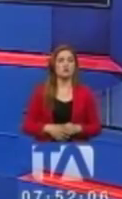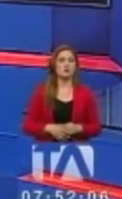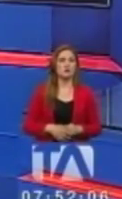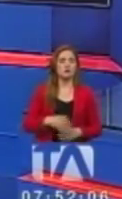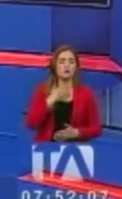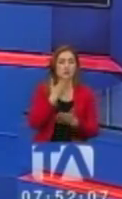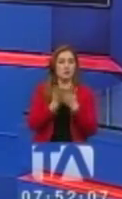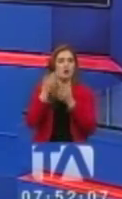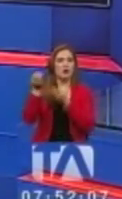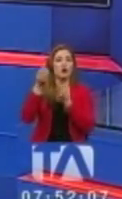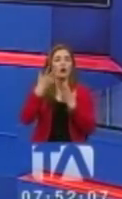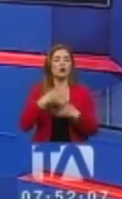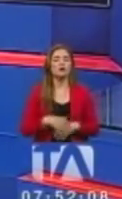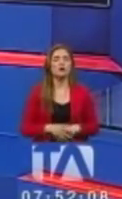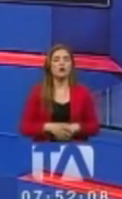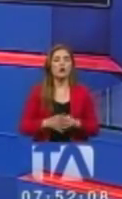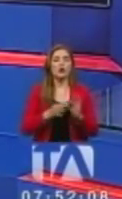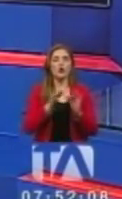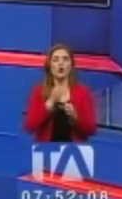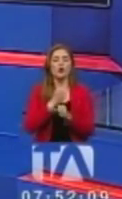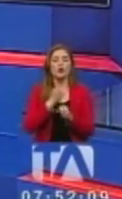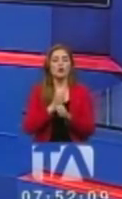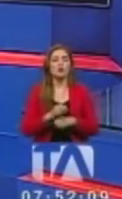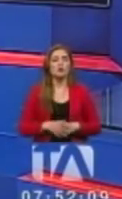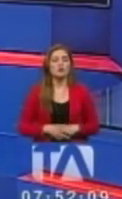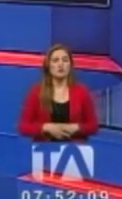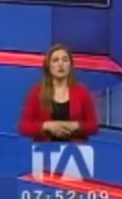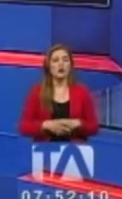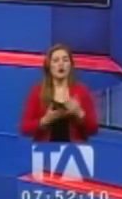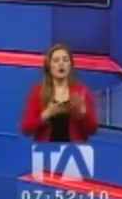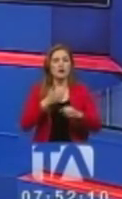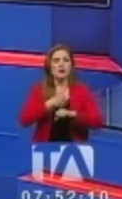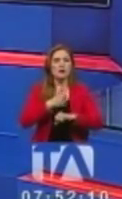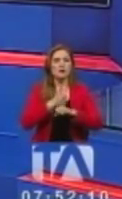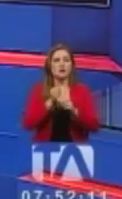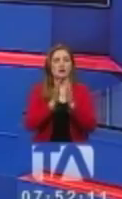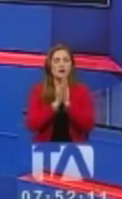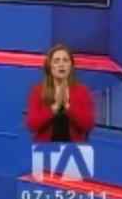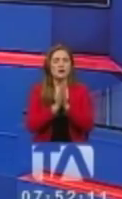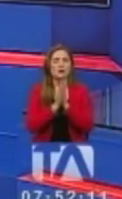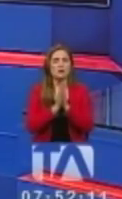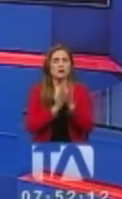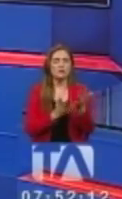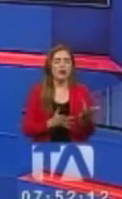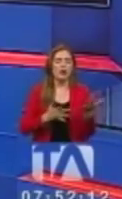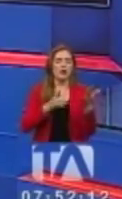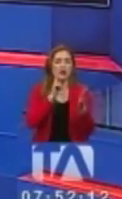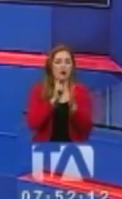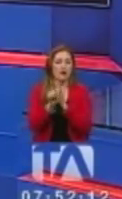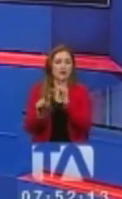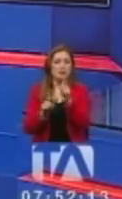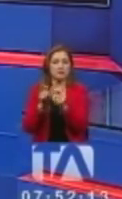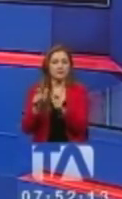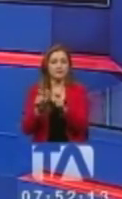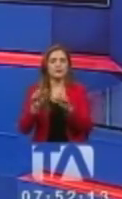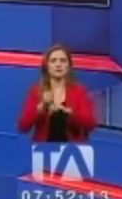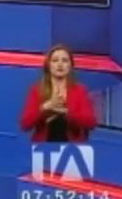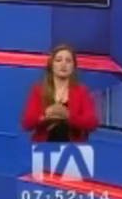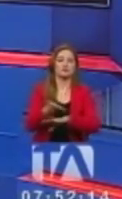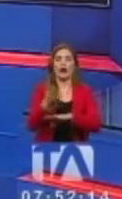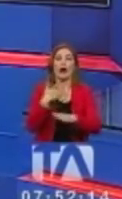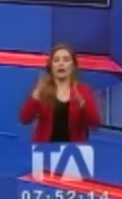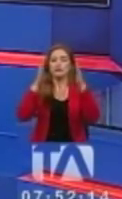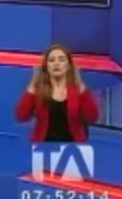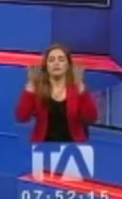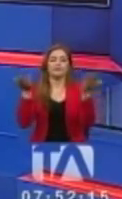fer gracias por la información y qué bueno que se realicen estos trabajos sólo esperamos que las autoridades no esperen la denuncia de los vecinos para poder realizar